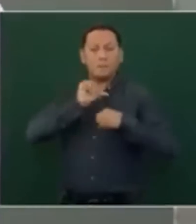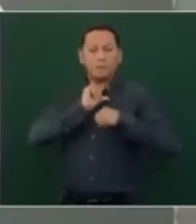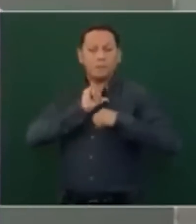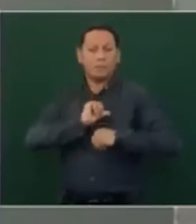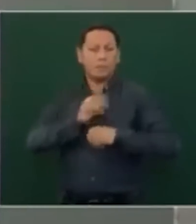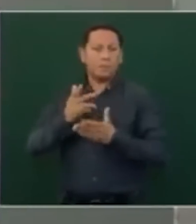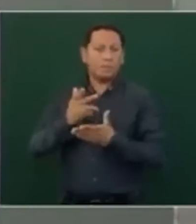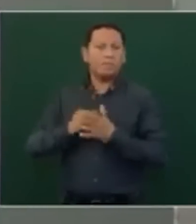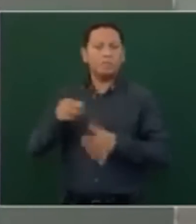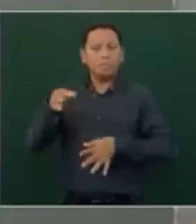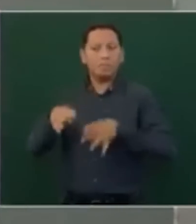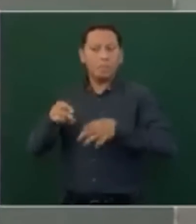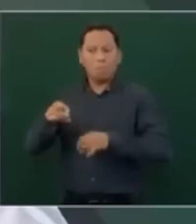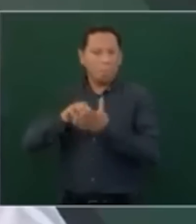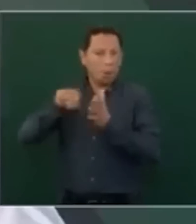decidiera